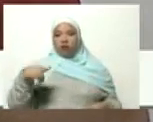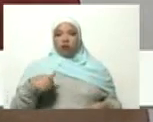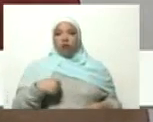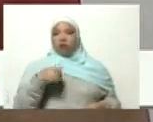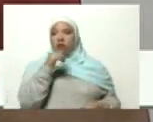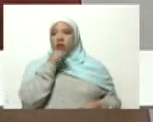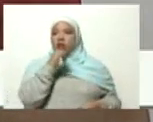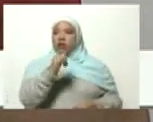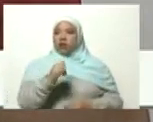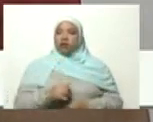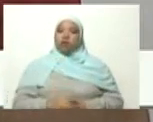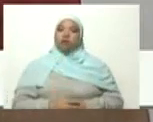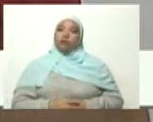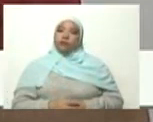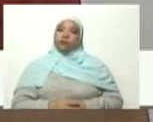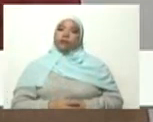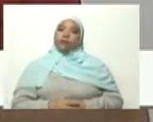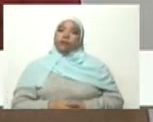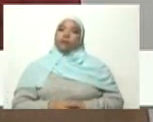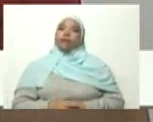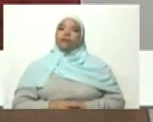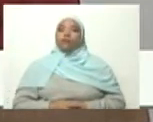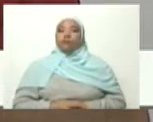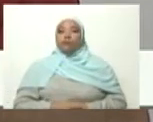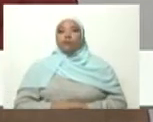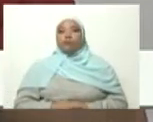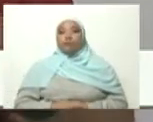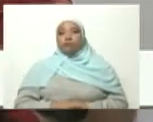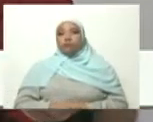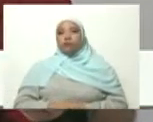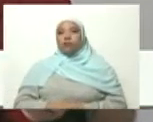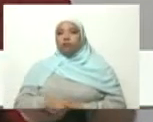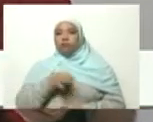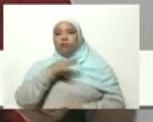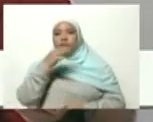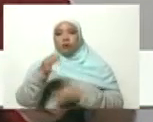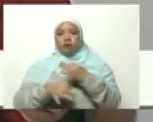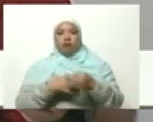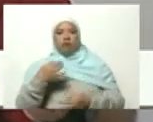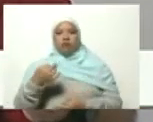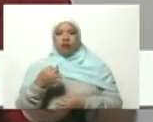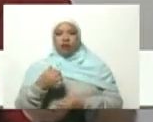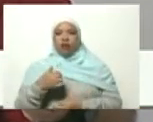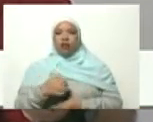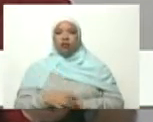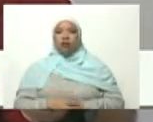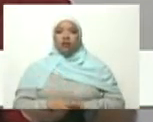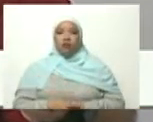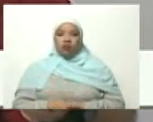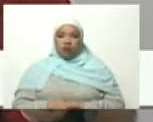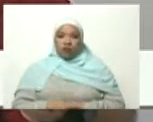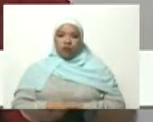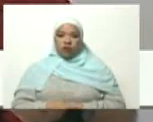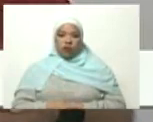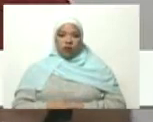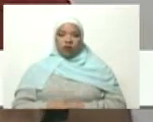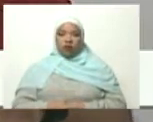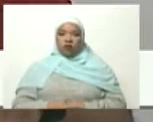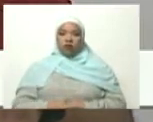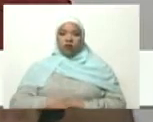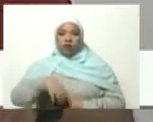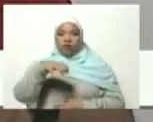las generaron las bases de nuestro partido. Me explico, los que vayan a ser designados ahí, su trabajo debe